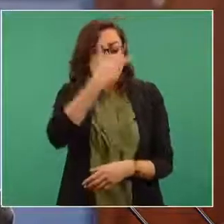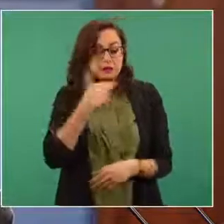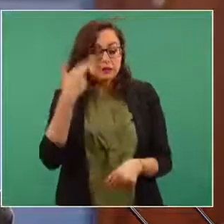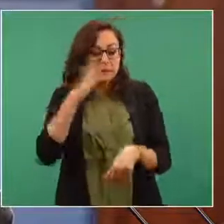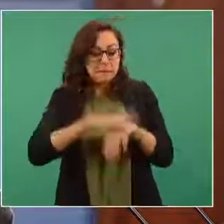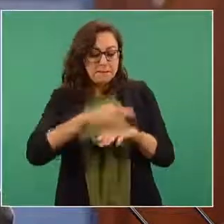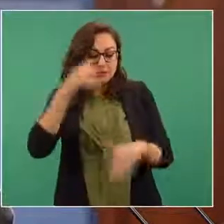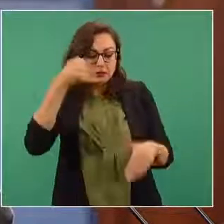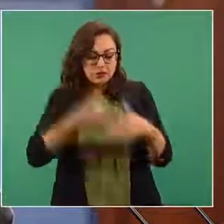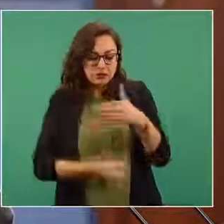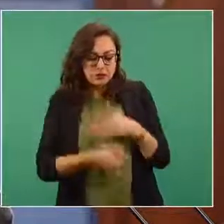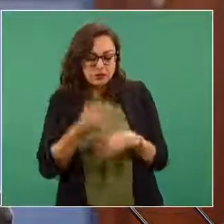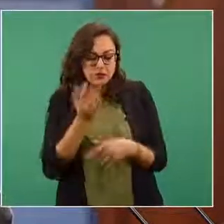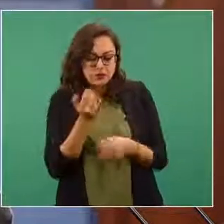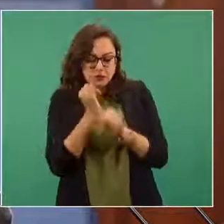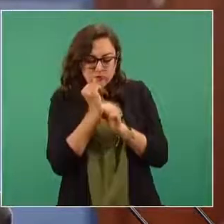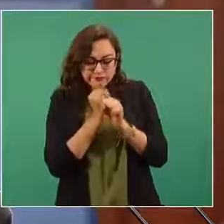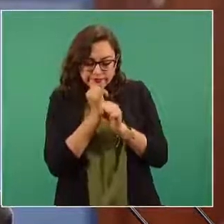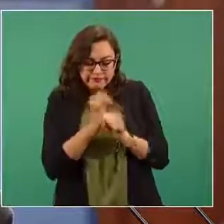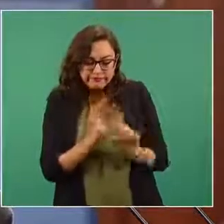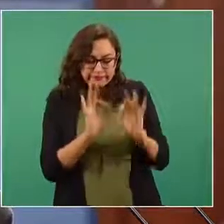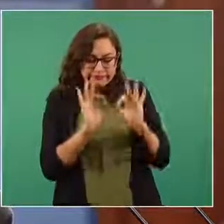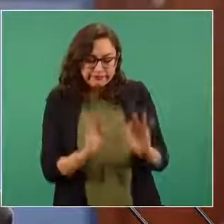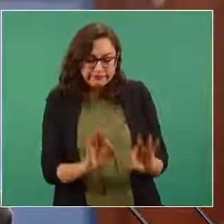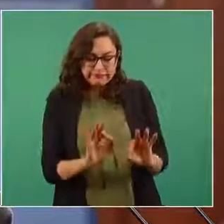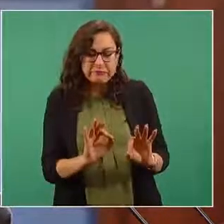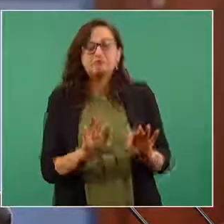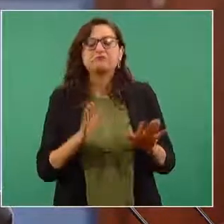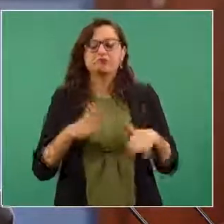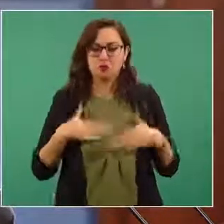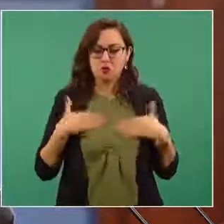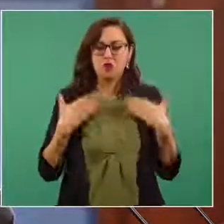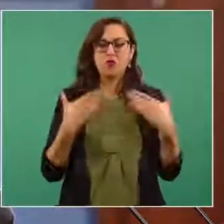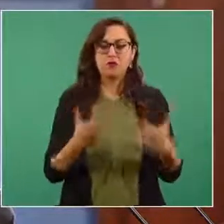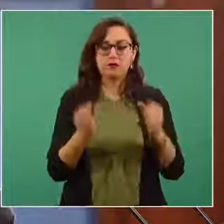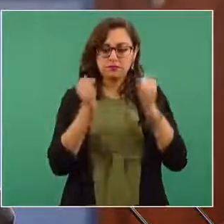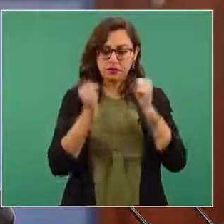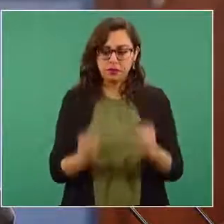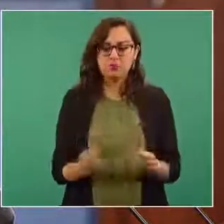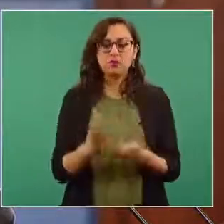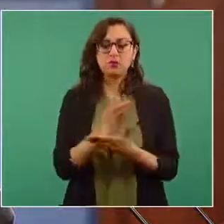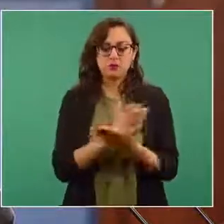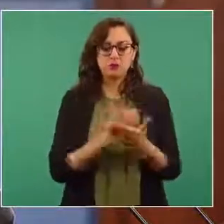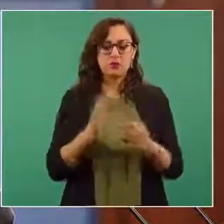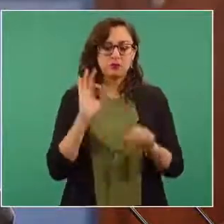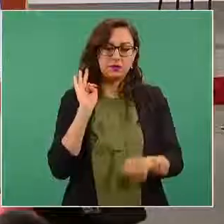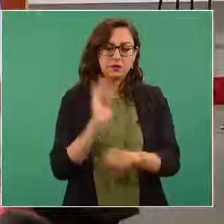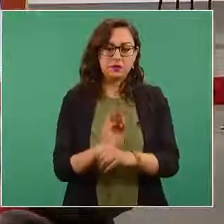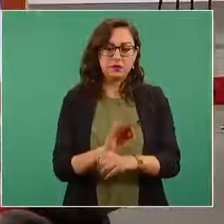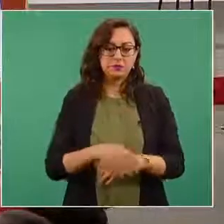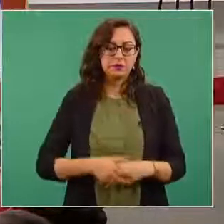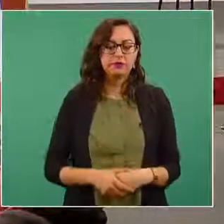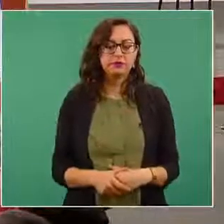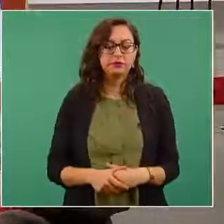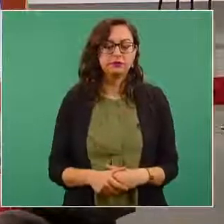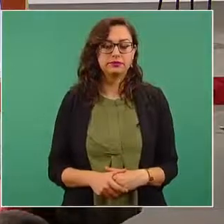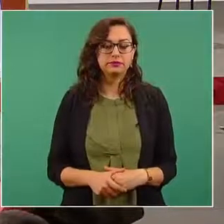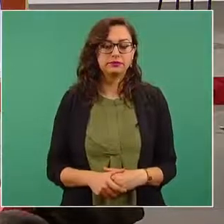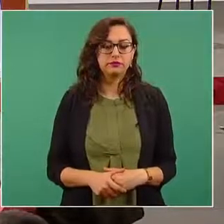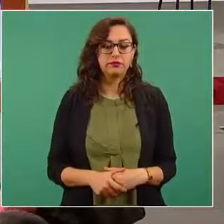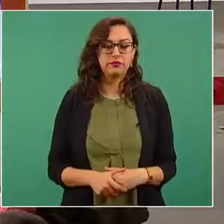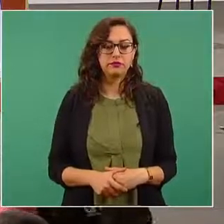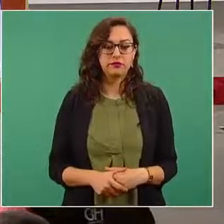estudio para lograr que sean confiables y eficaces. La siguiente, por favor. Las